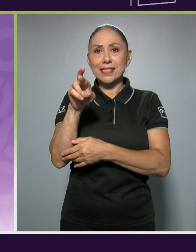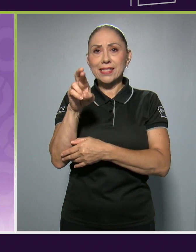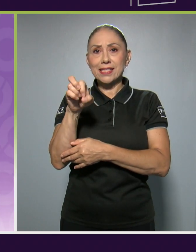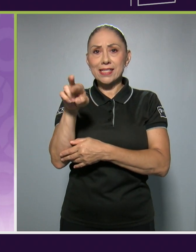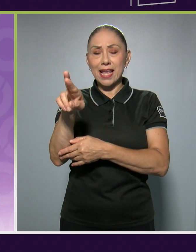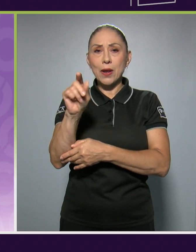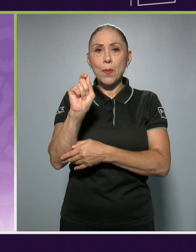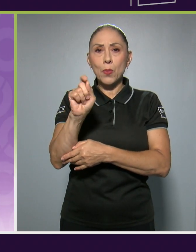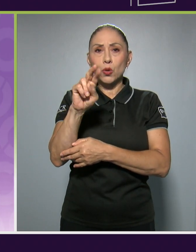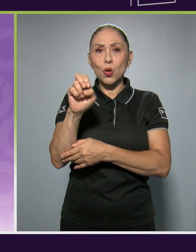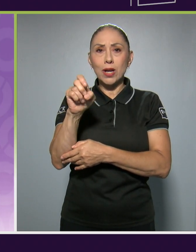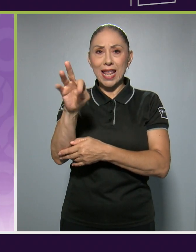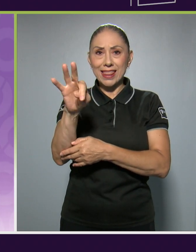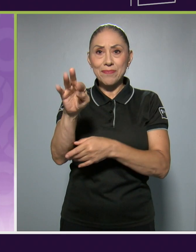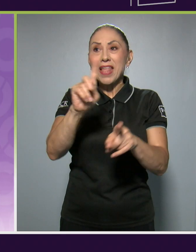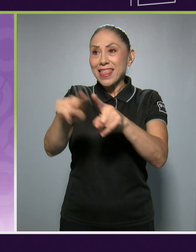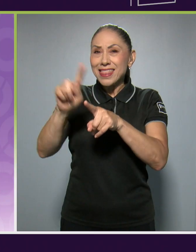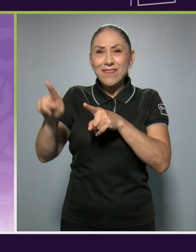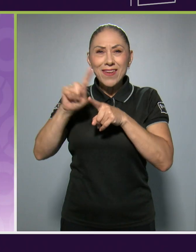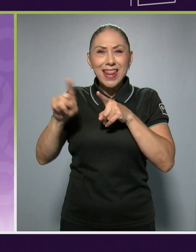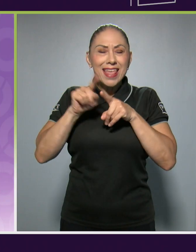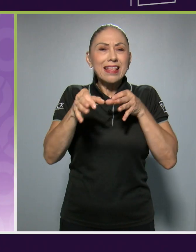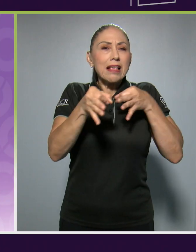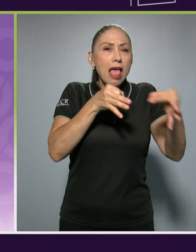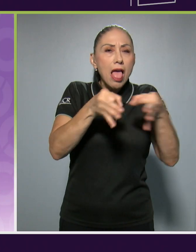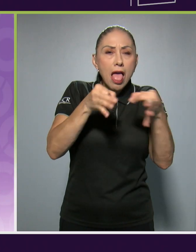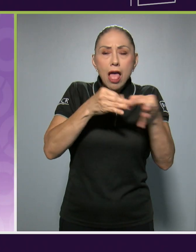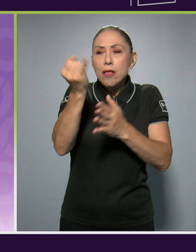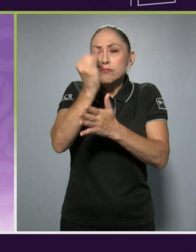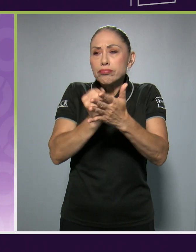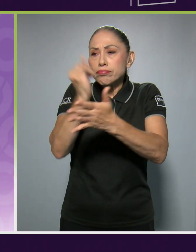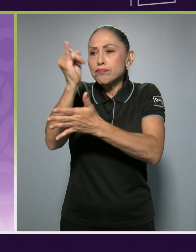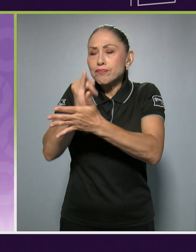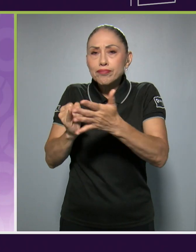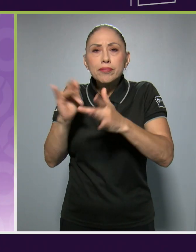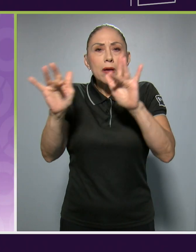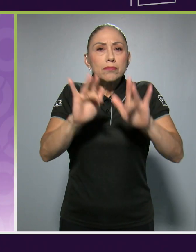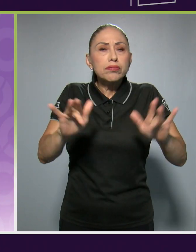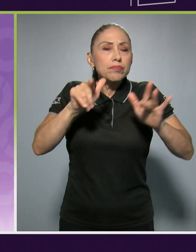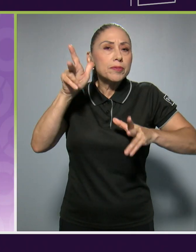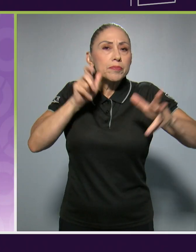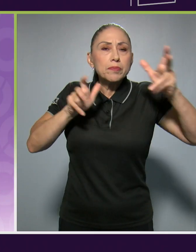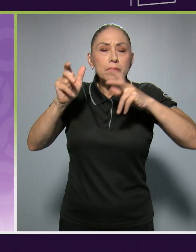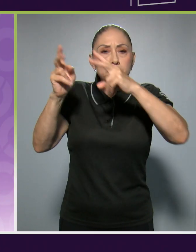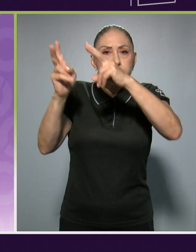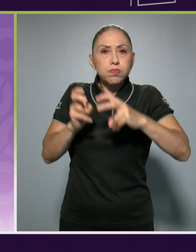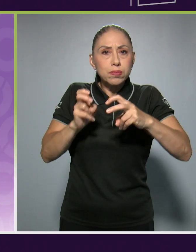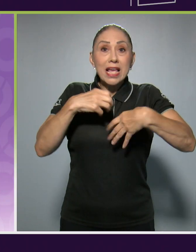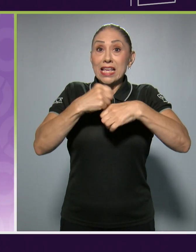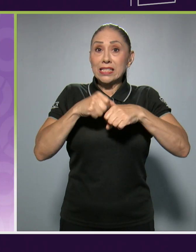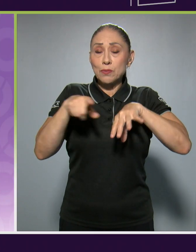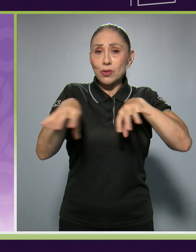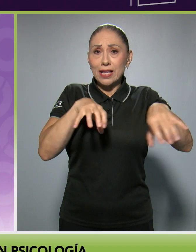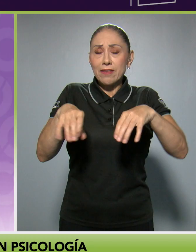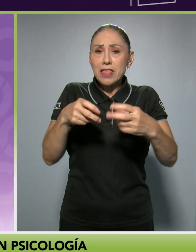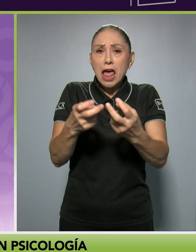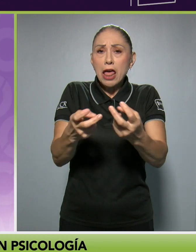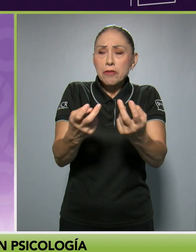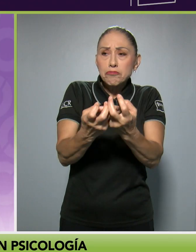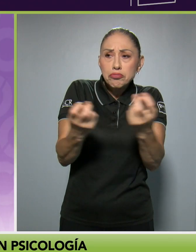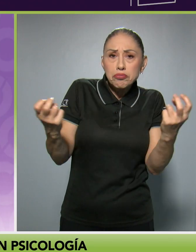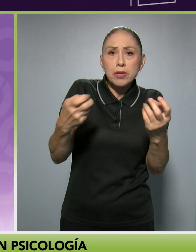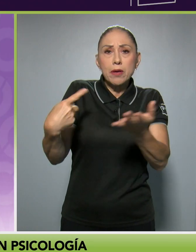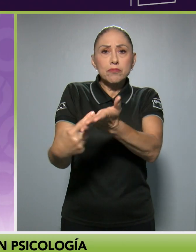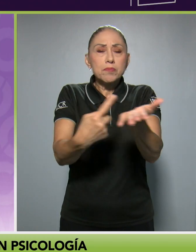los podcasts que tuvimos relacionados, hicimos un foro, invitamos a profesionales, hubo preguntas. Entonces,